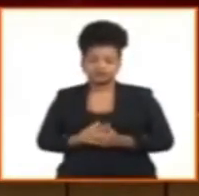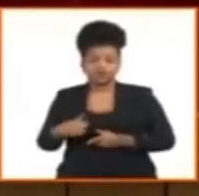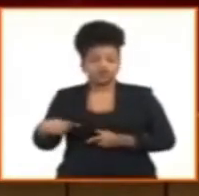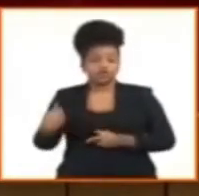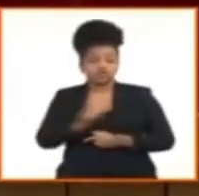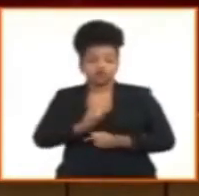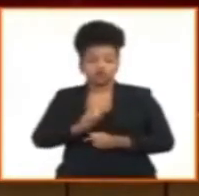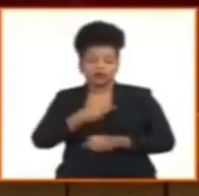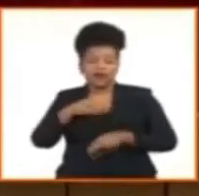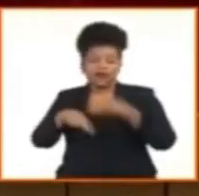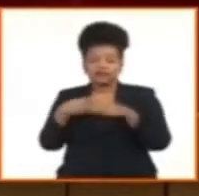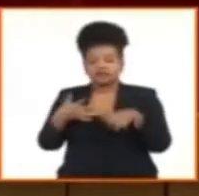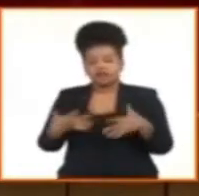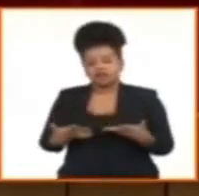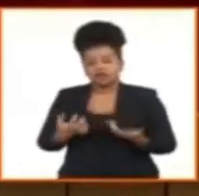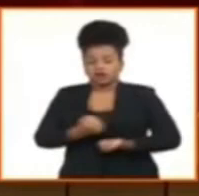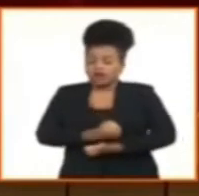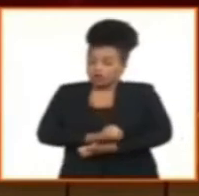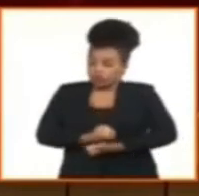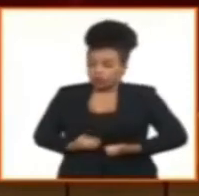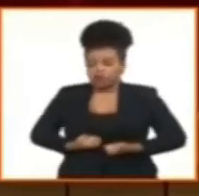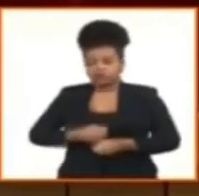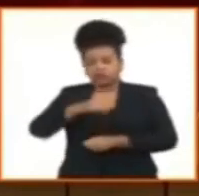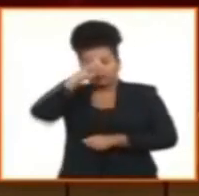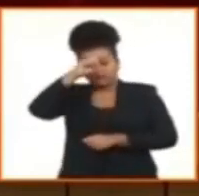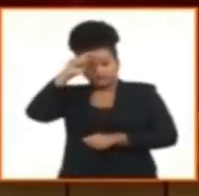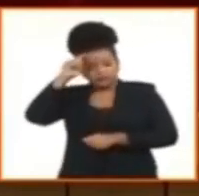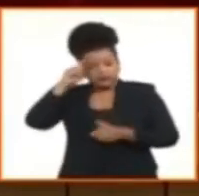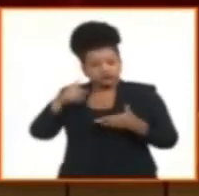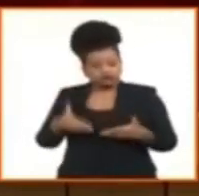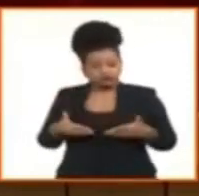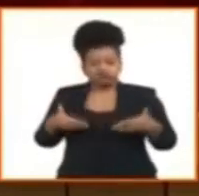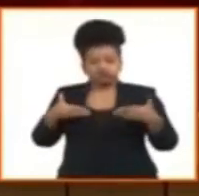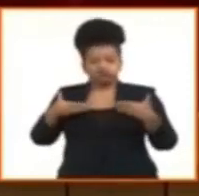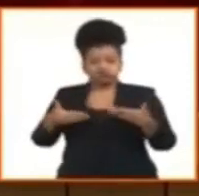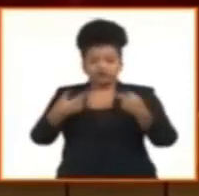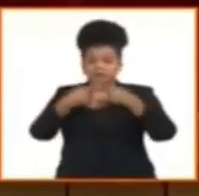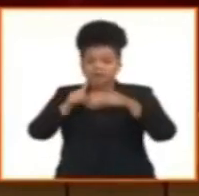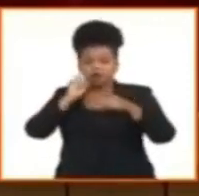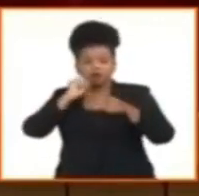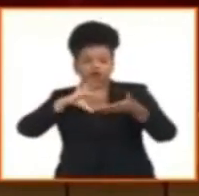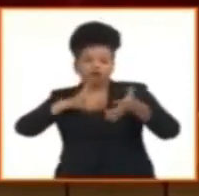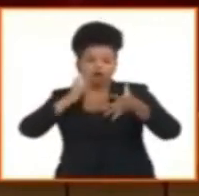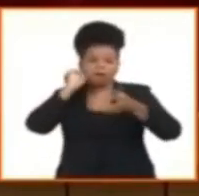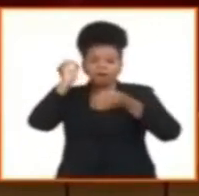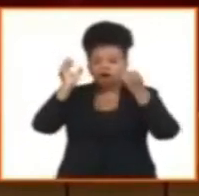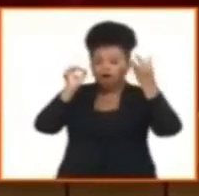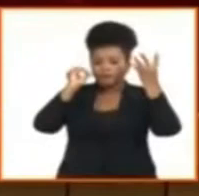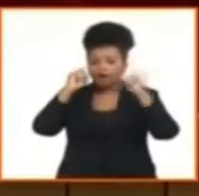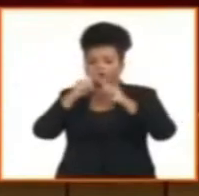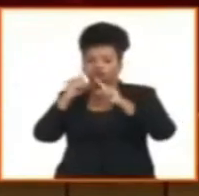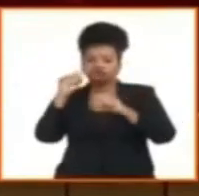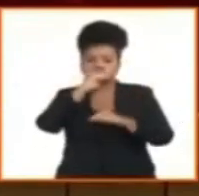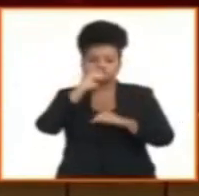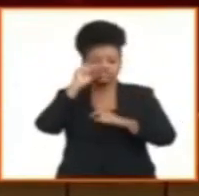de esfuerzo, sacrificio, abnegación, pero también a golpe de innovación, ciencia, inteligencia